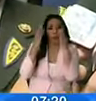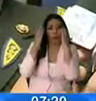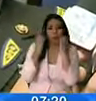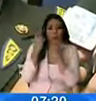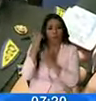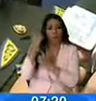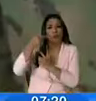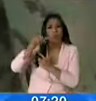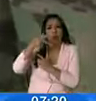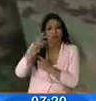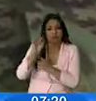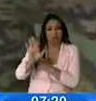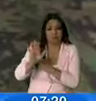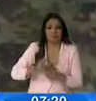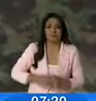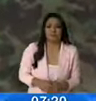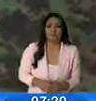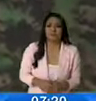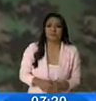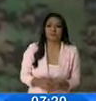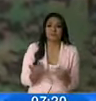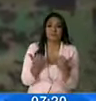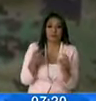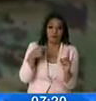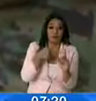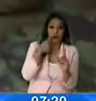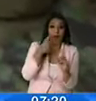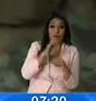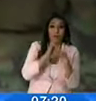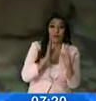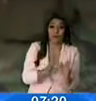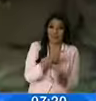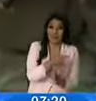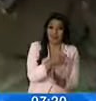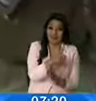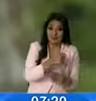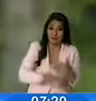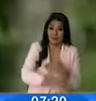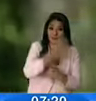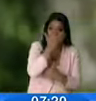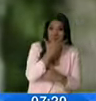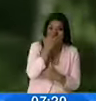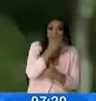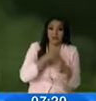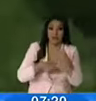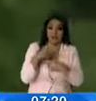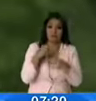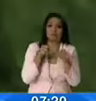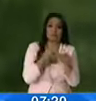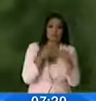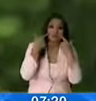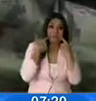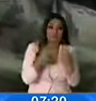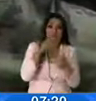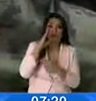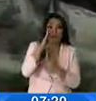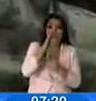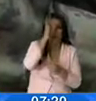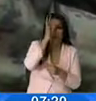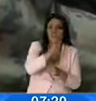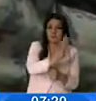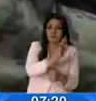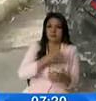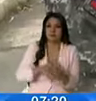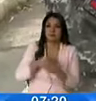grupo llamado Guacho. Actualmente el compatriota herido, que sería oriundo de San Lorenzo, estaría siendo custodiado por la Policía Nacional. Esto mientras